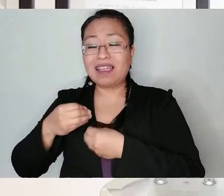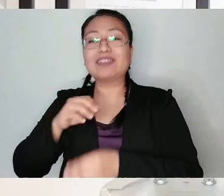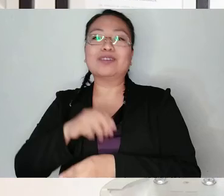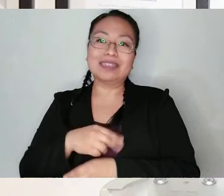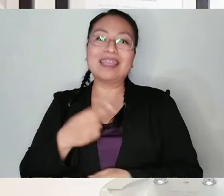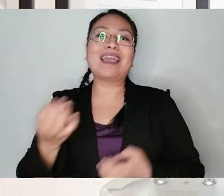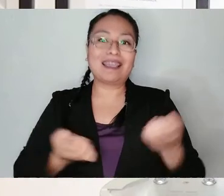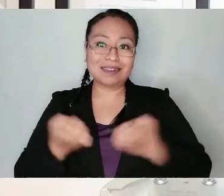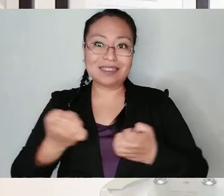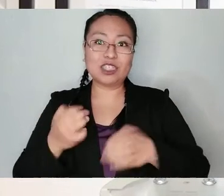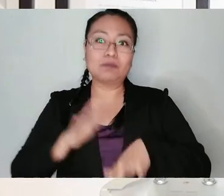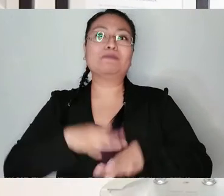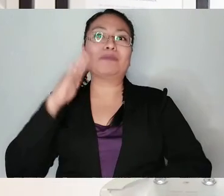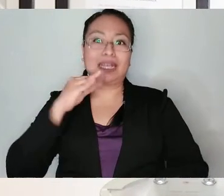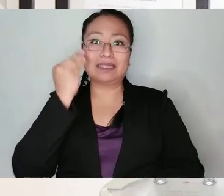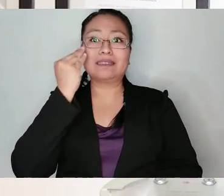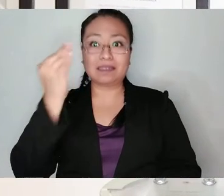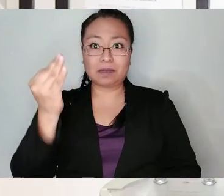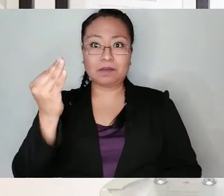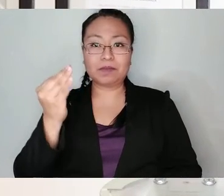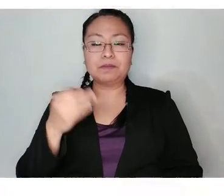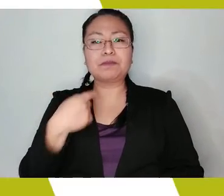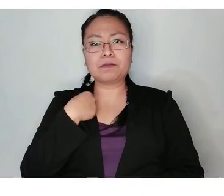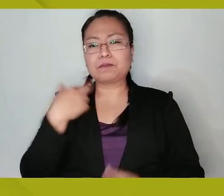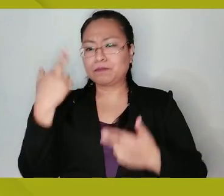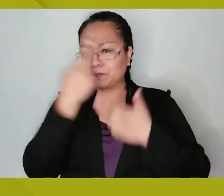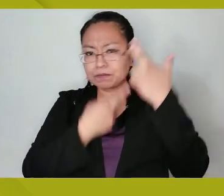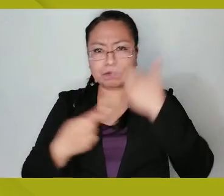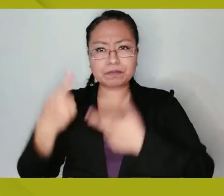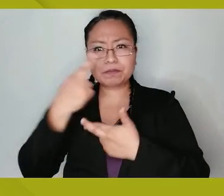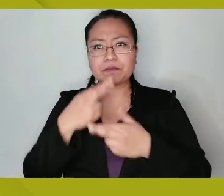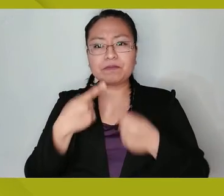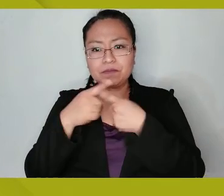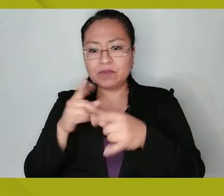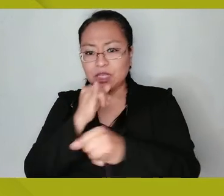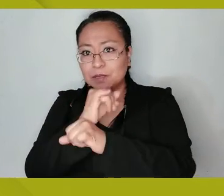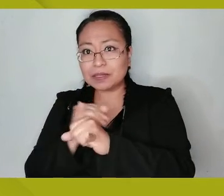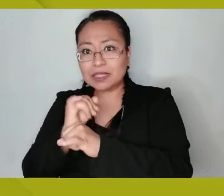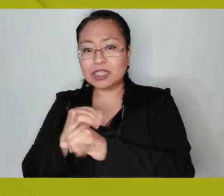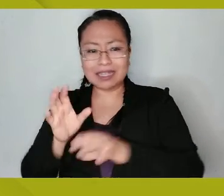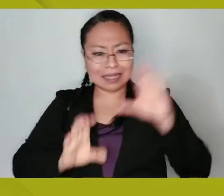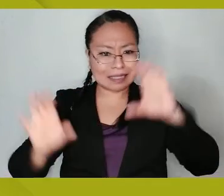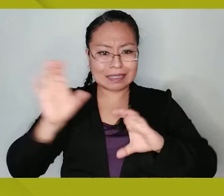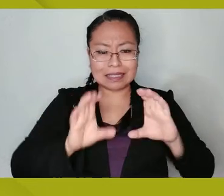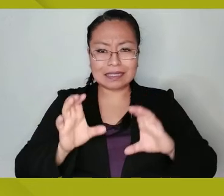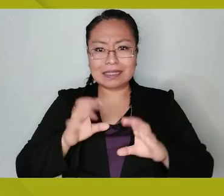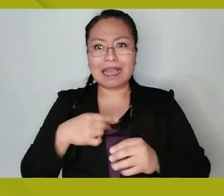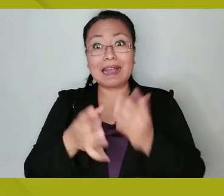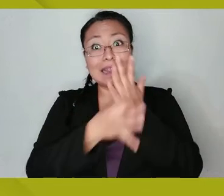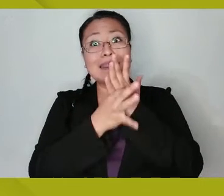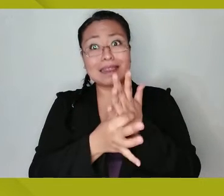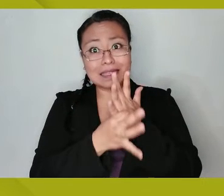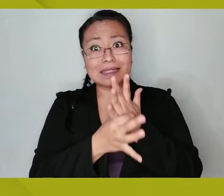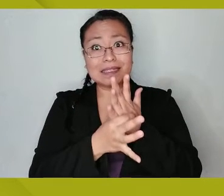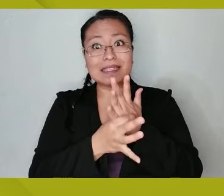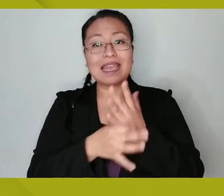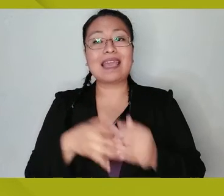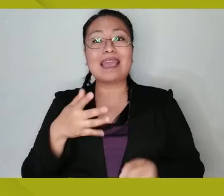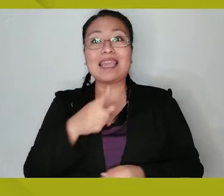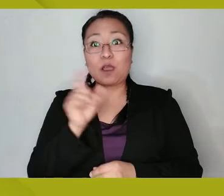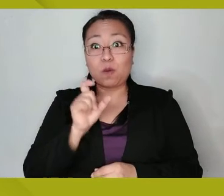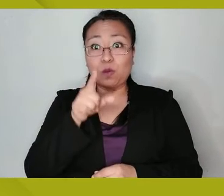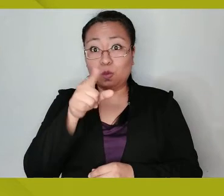Diversas publicaciones científicas han demostrado que el exceso en el consumo de azúcar incrementa no solamente el